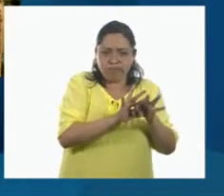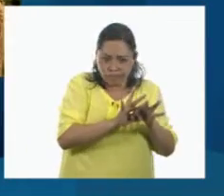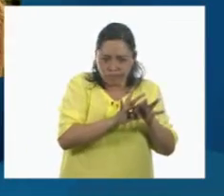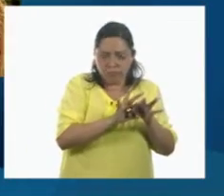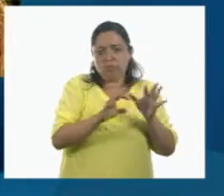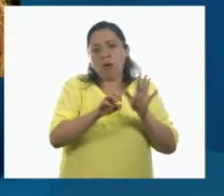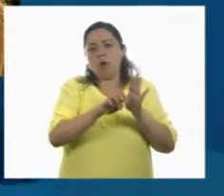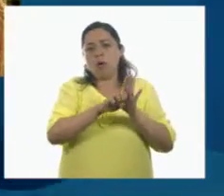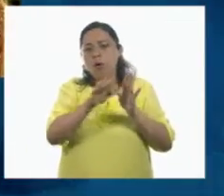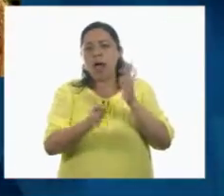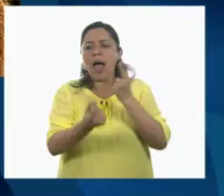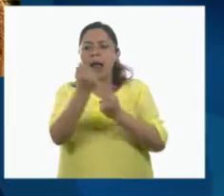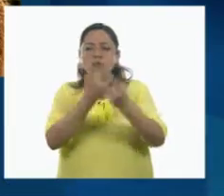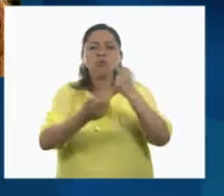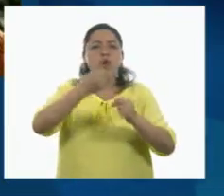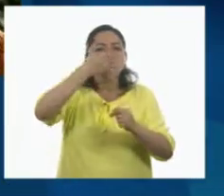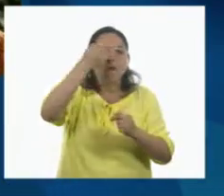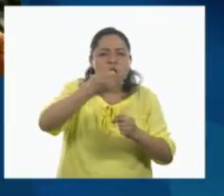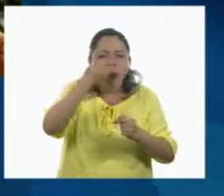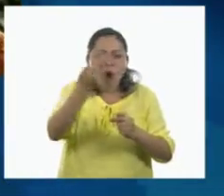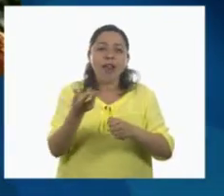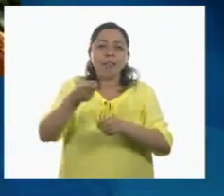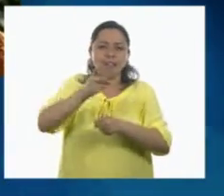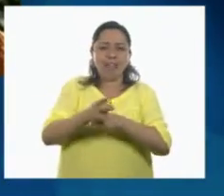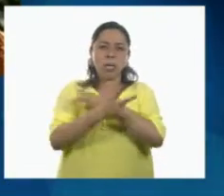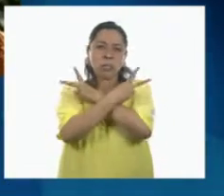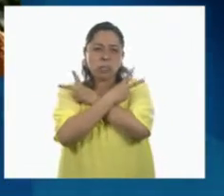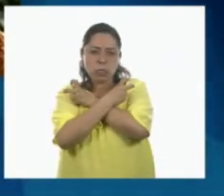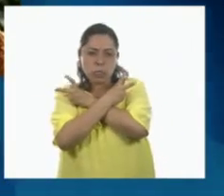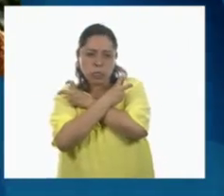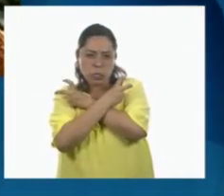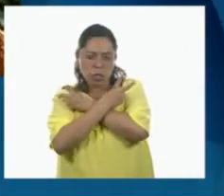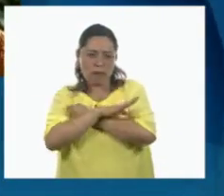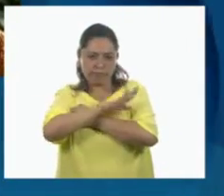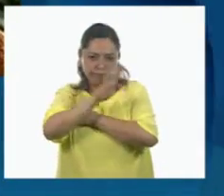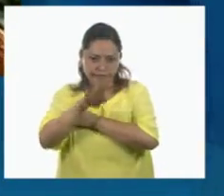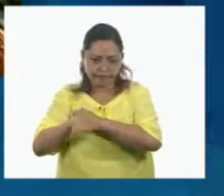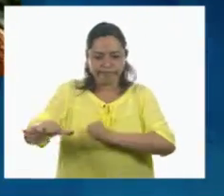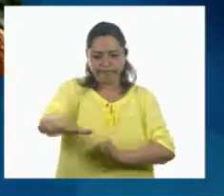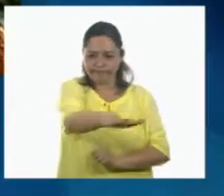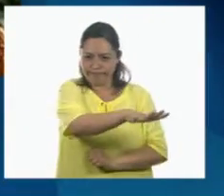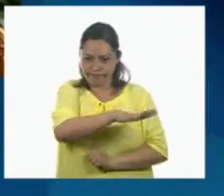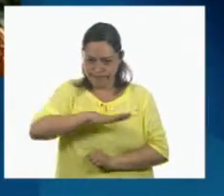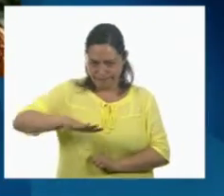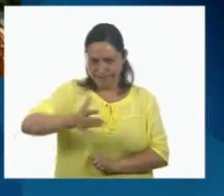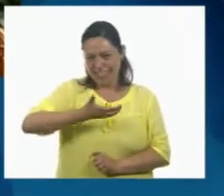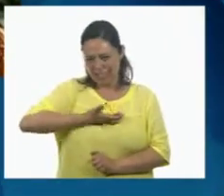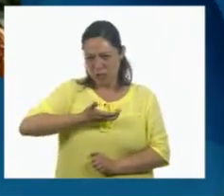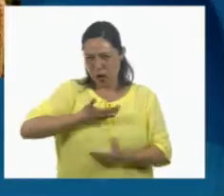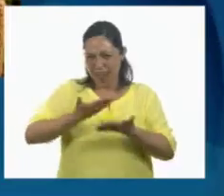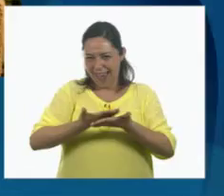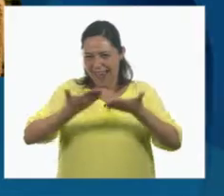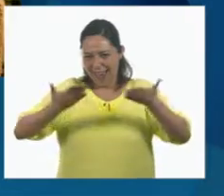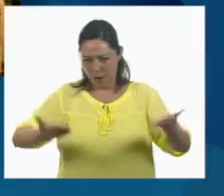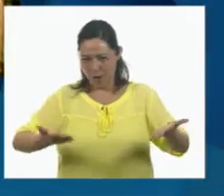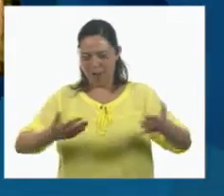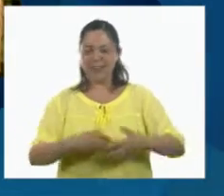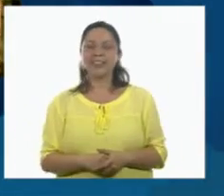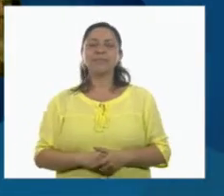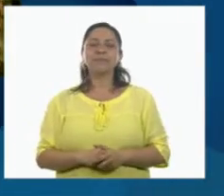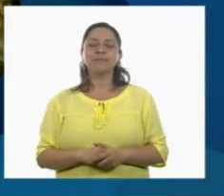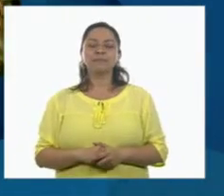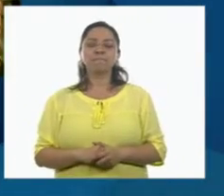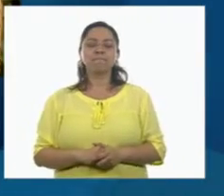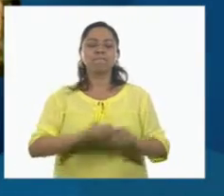flores en la época de Muertos, que se hacía en la Plaza Mayor, bueno, lo que es el Zócalo actualmente, pero en realidad